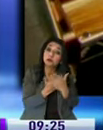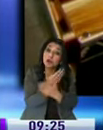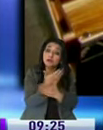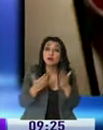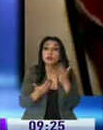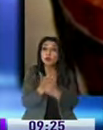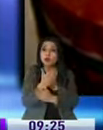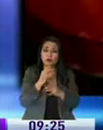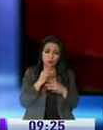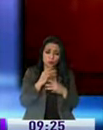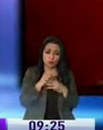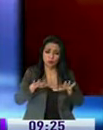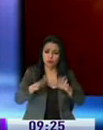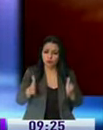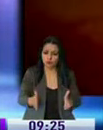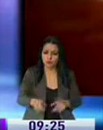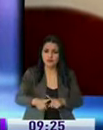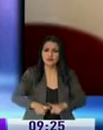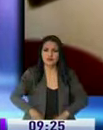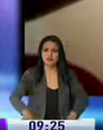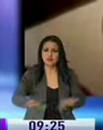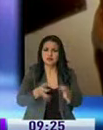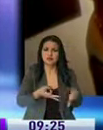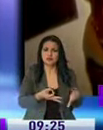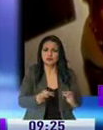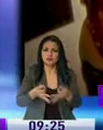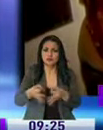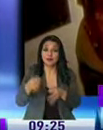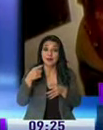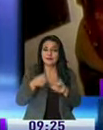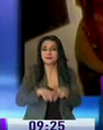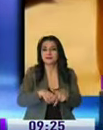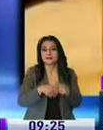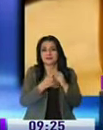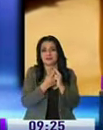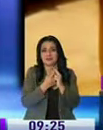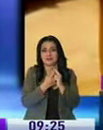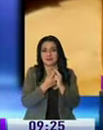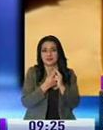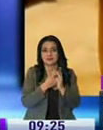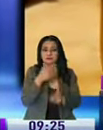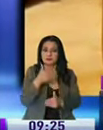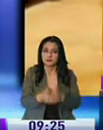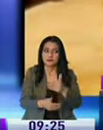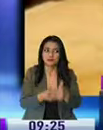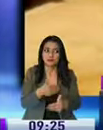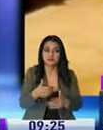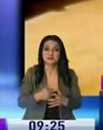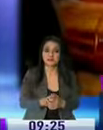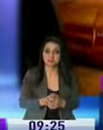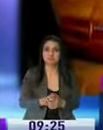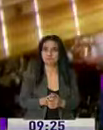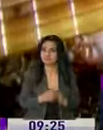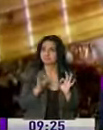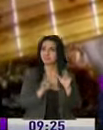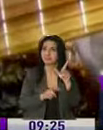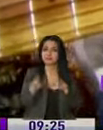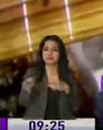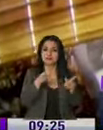nuevos instrumentos y nueva estética. Creo que ese fue un momento clave como para iniciar este proceso y ha sido muy